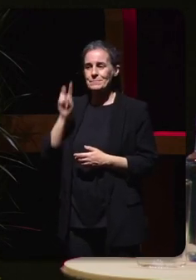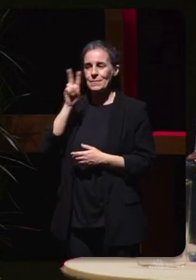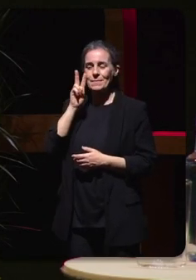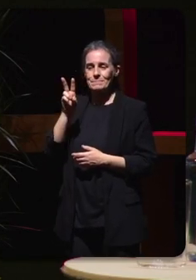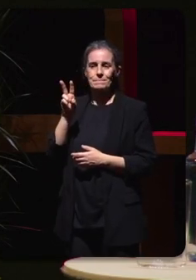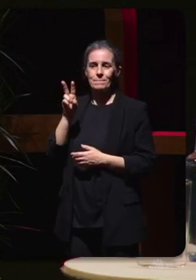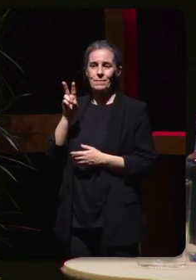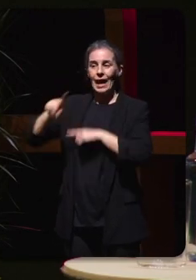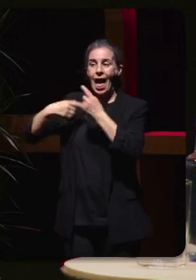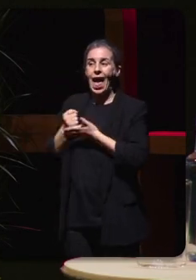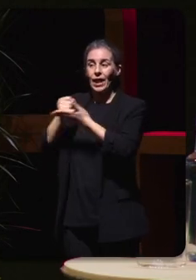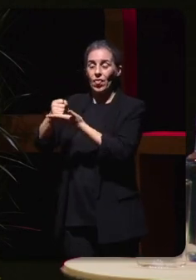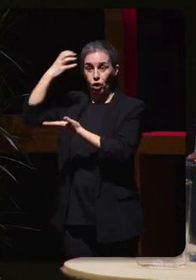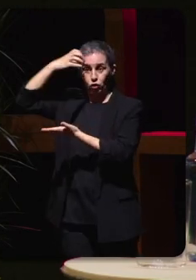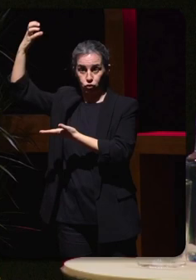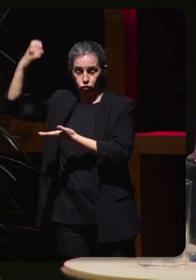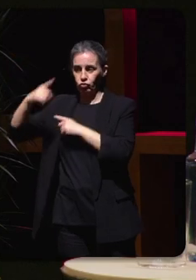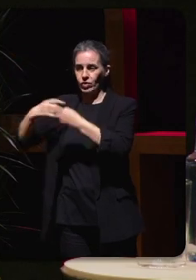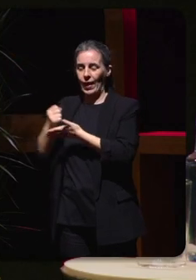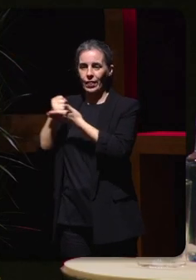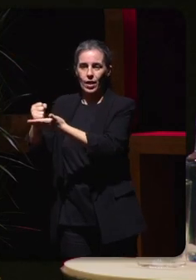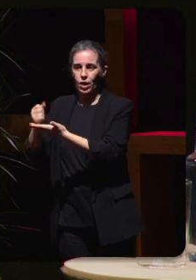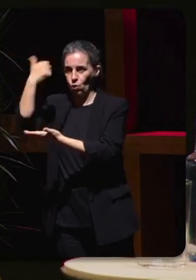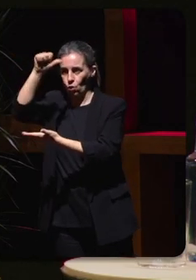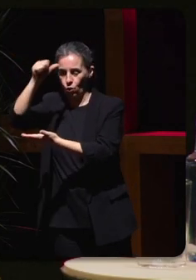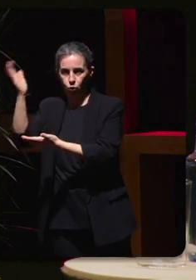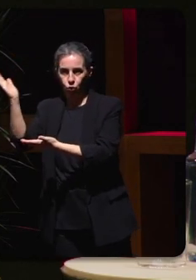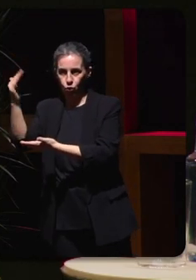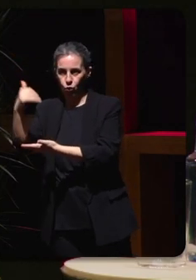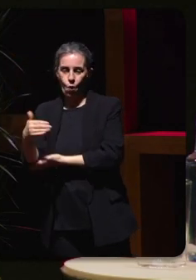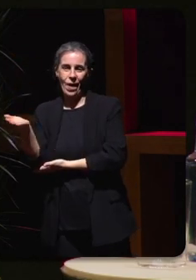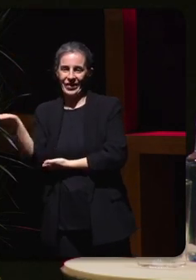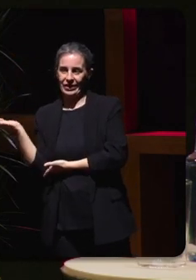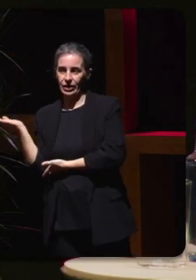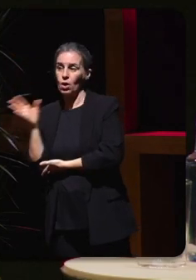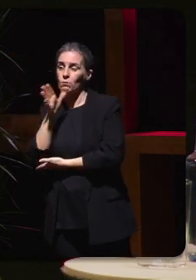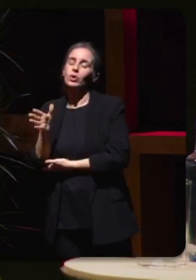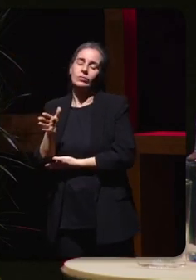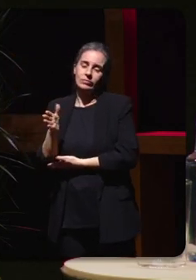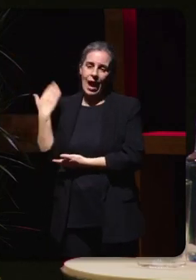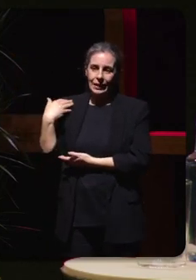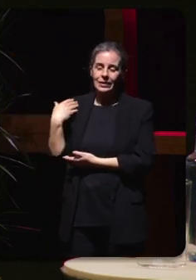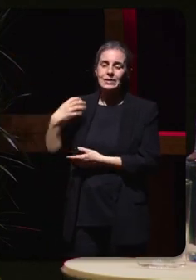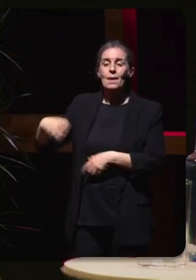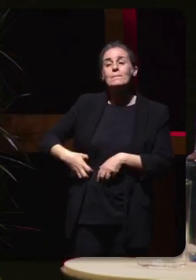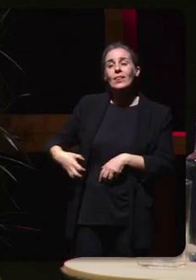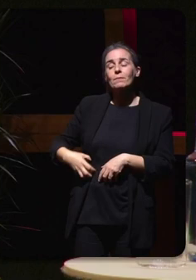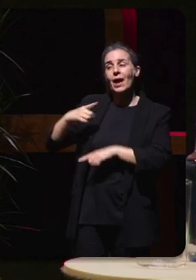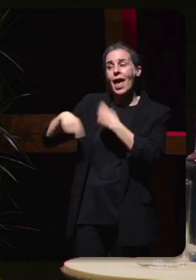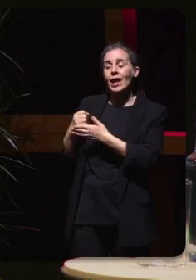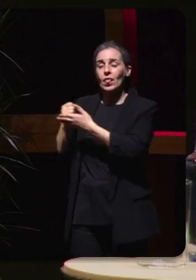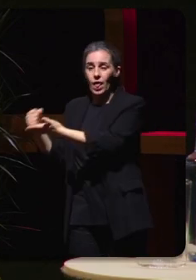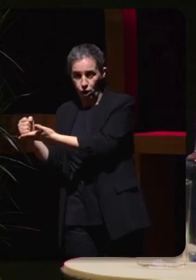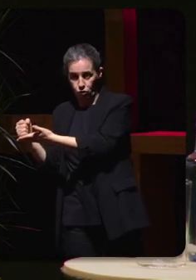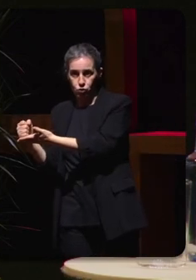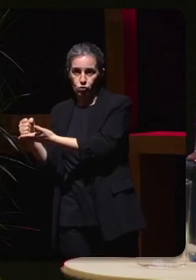heredero al trono del crisantemo, porque el príncipe heredero entonces, que es el emperador ahora, y la princesa en